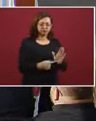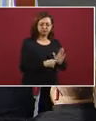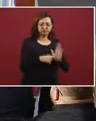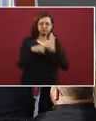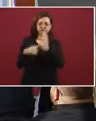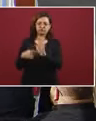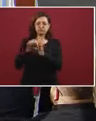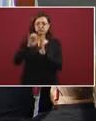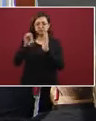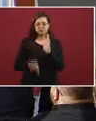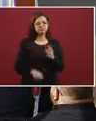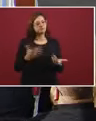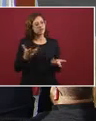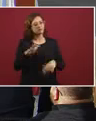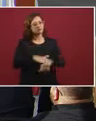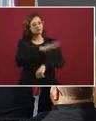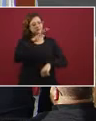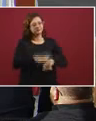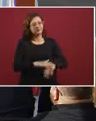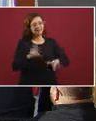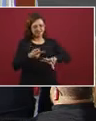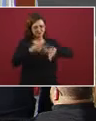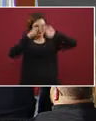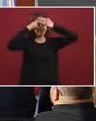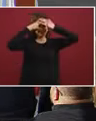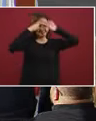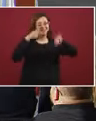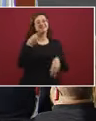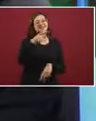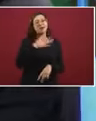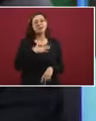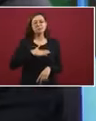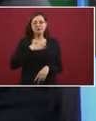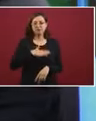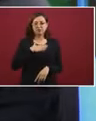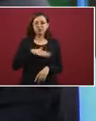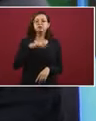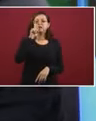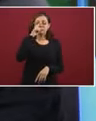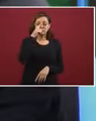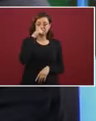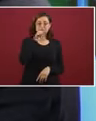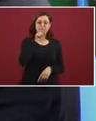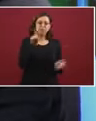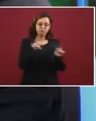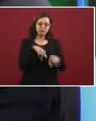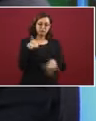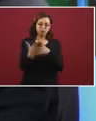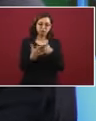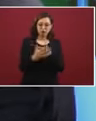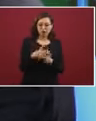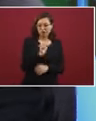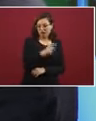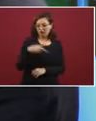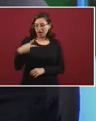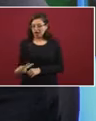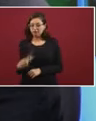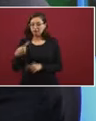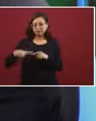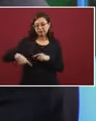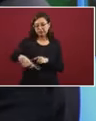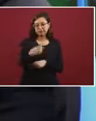se saca una estrellita, estas estrellitas para los baños van a aparecer también en la app a partir